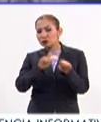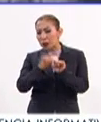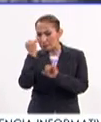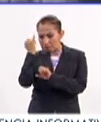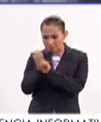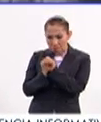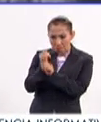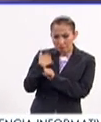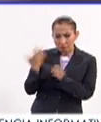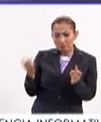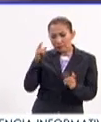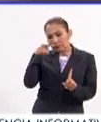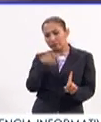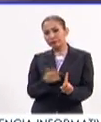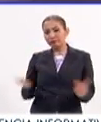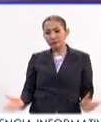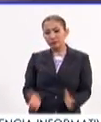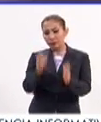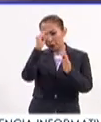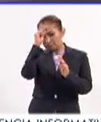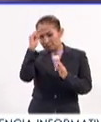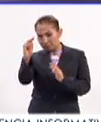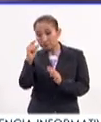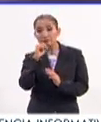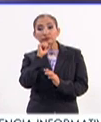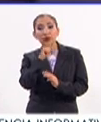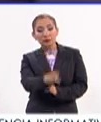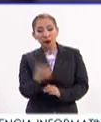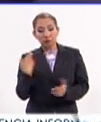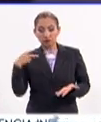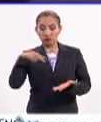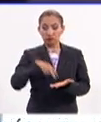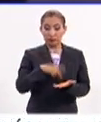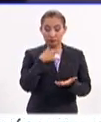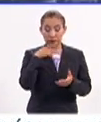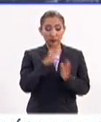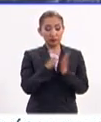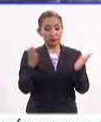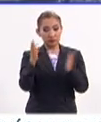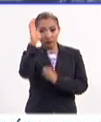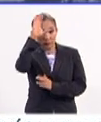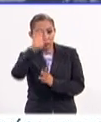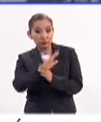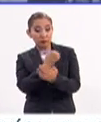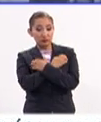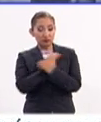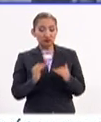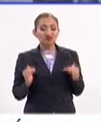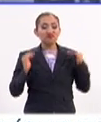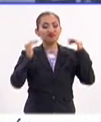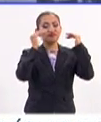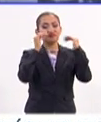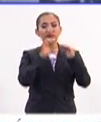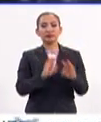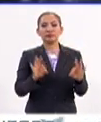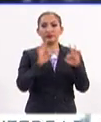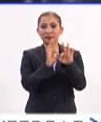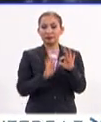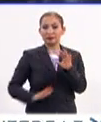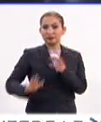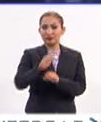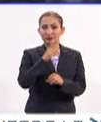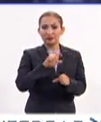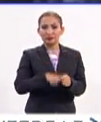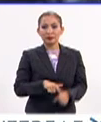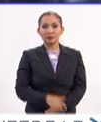mexicano dedicado a impulsar la vida intelectual, además de posicionar las letras, la cultura y la educación como eje central de la